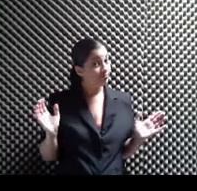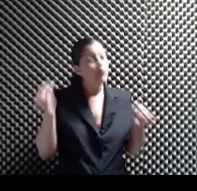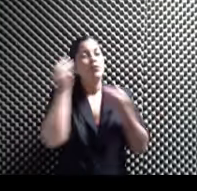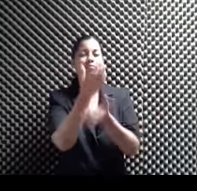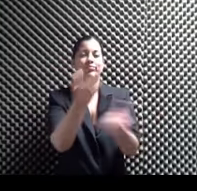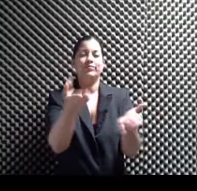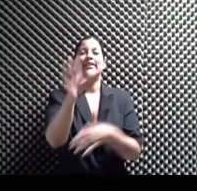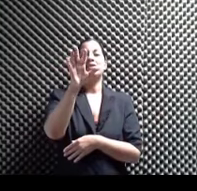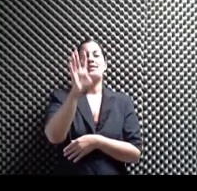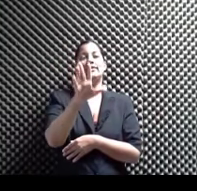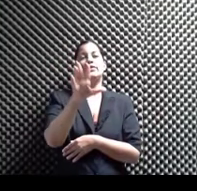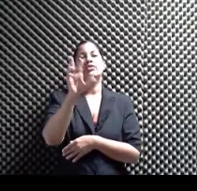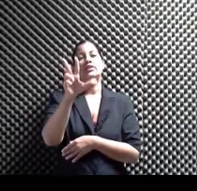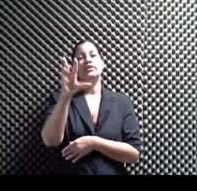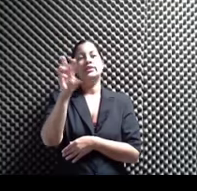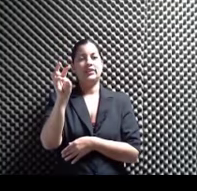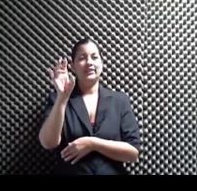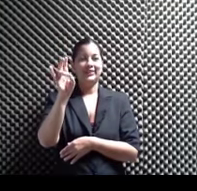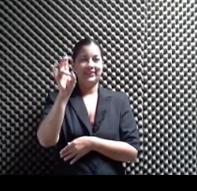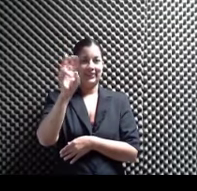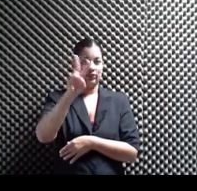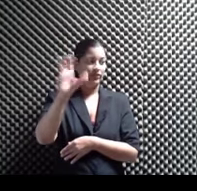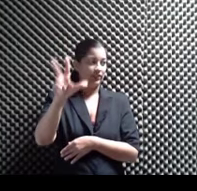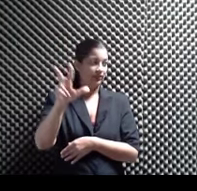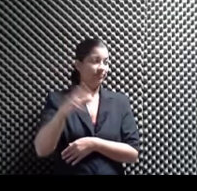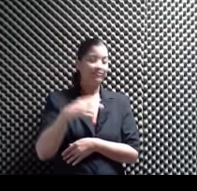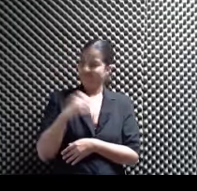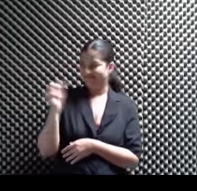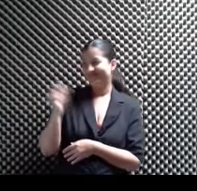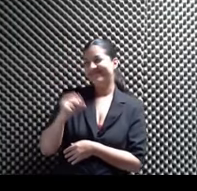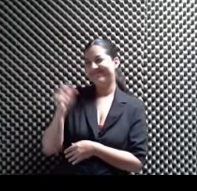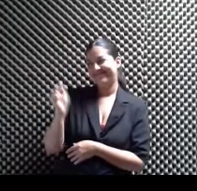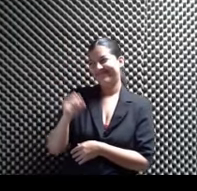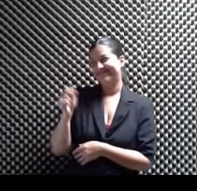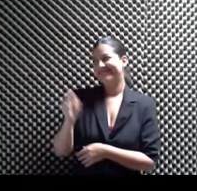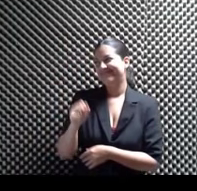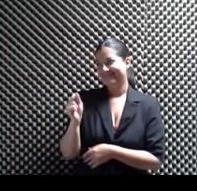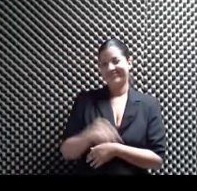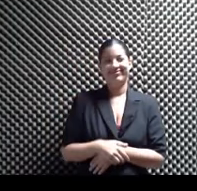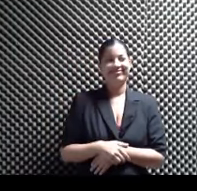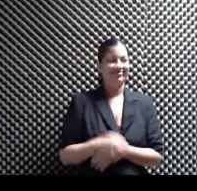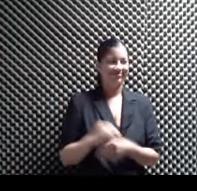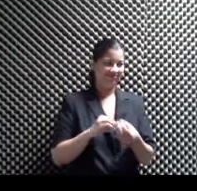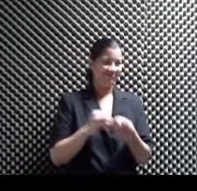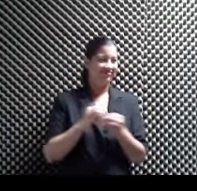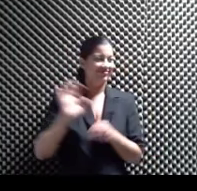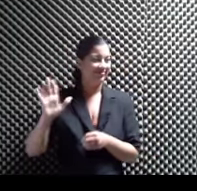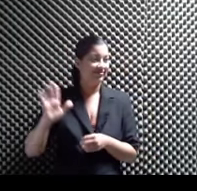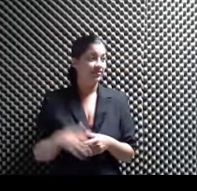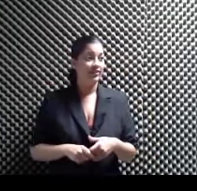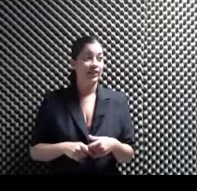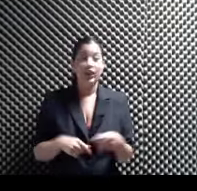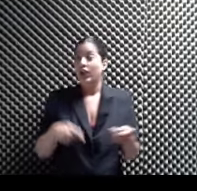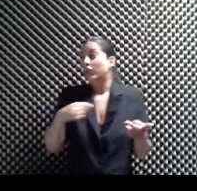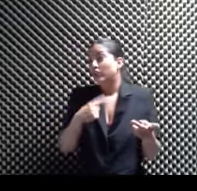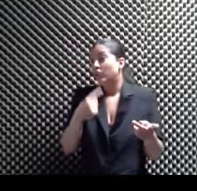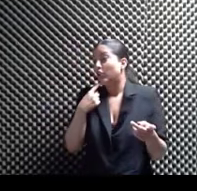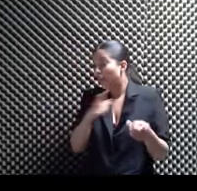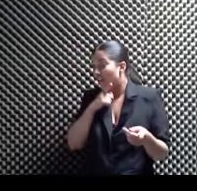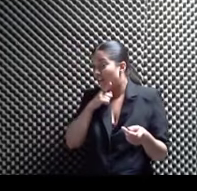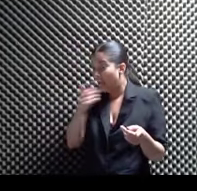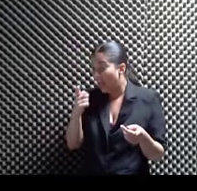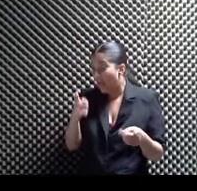536-7723 2-3 El sí El sí Pero es que yo lo estoy diciendo El teléfono Pero es que yo lo digo de verdad Y viene